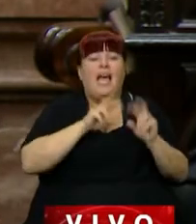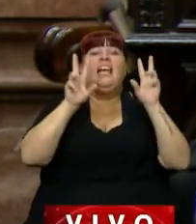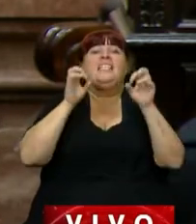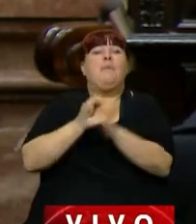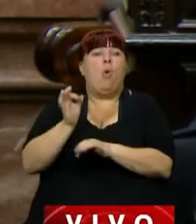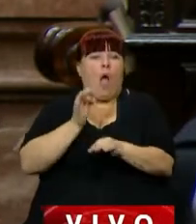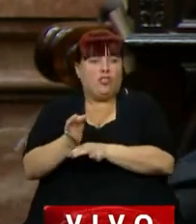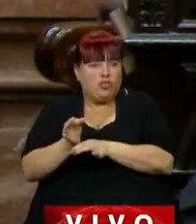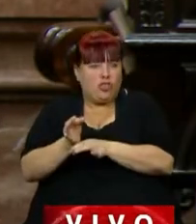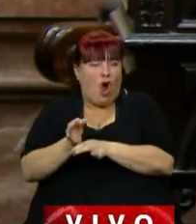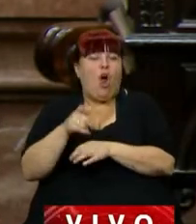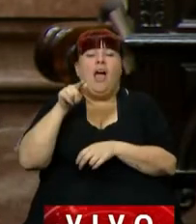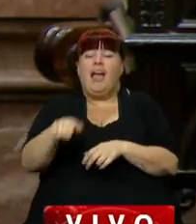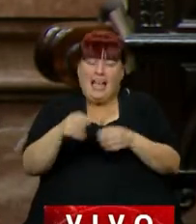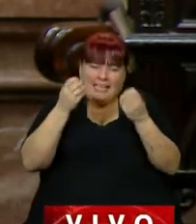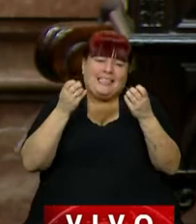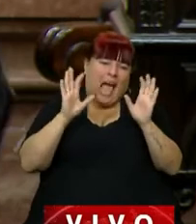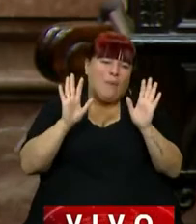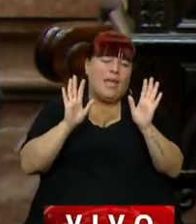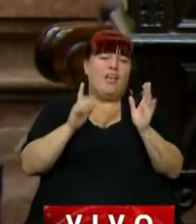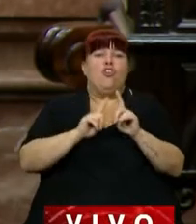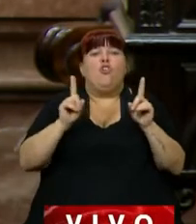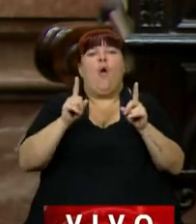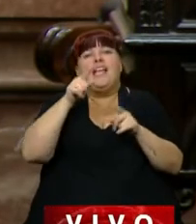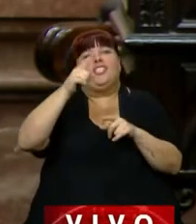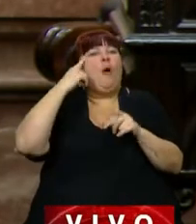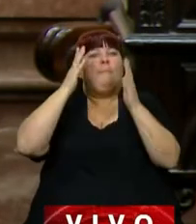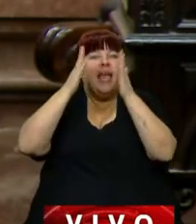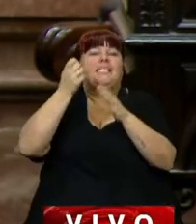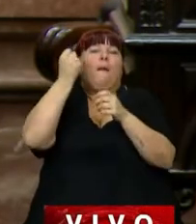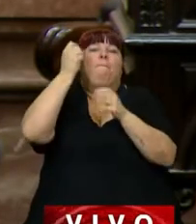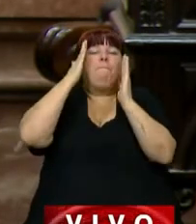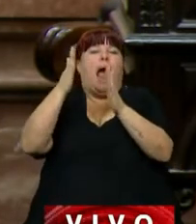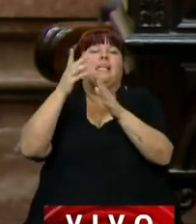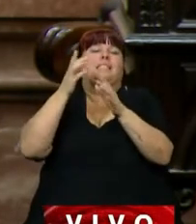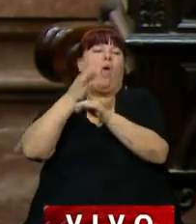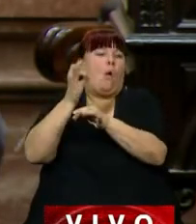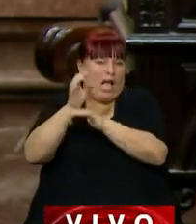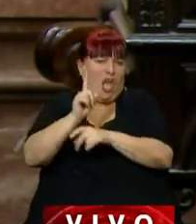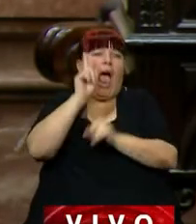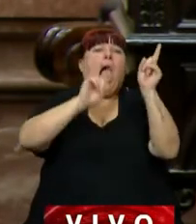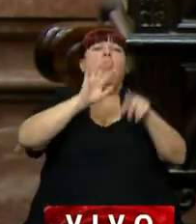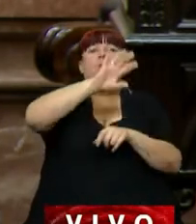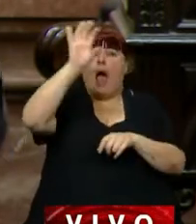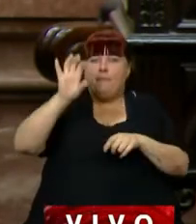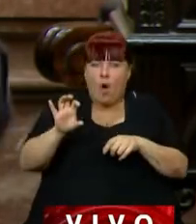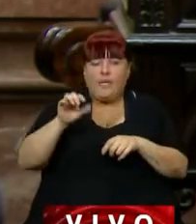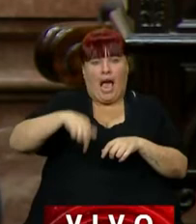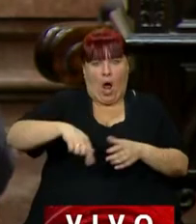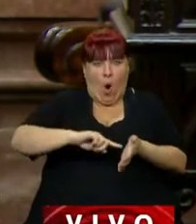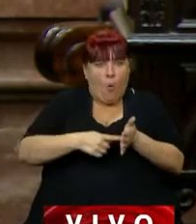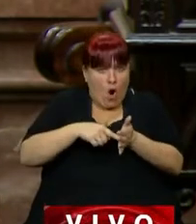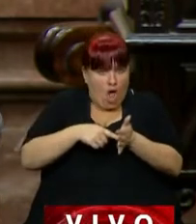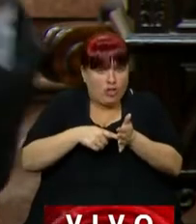Educación. Un área que está bien, quizás no esté en su agenda como prioritaria. Es más, en alguna provincia, acá en Buenos